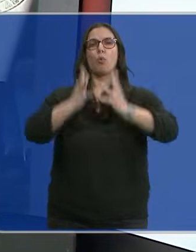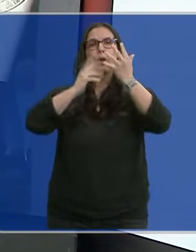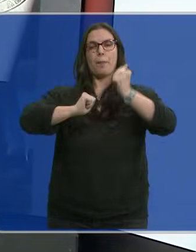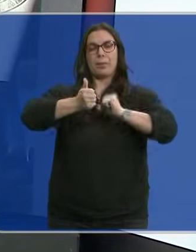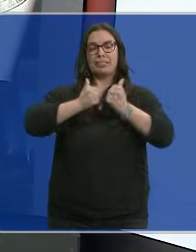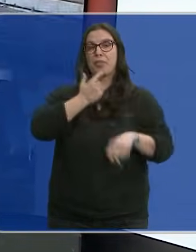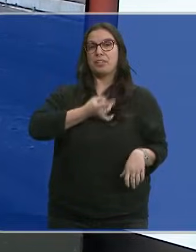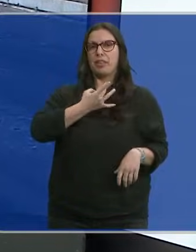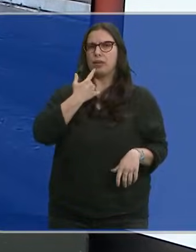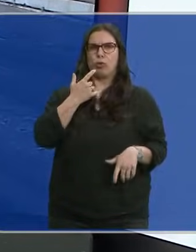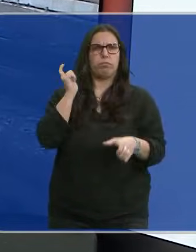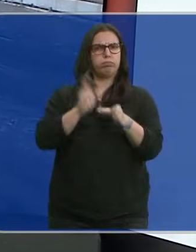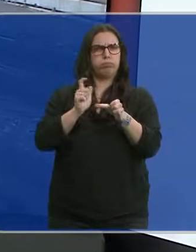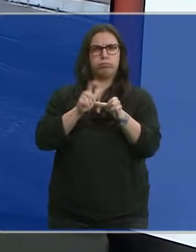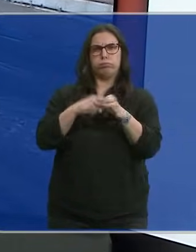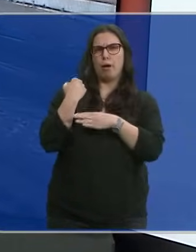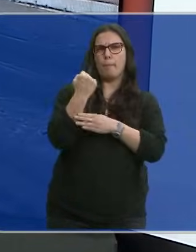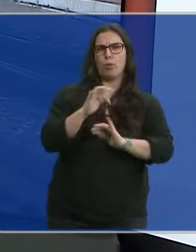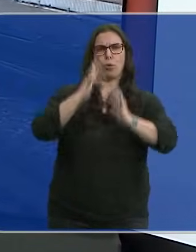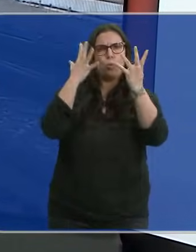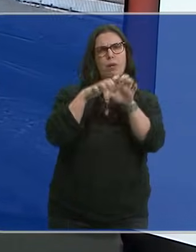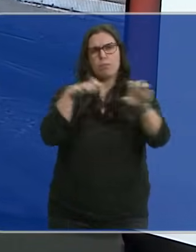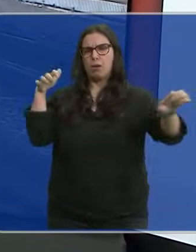sindicatos hablan de seguimiento masivo. Rubén Hernández.